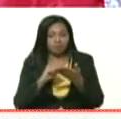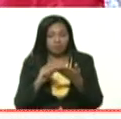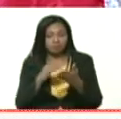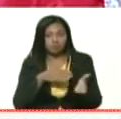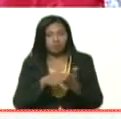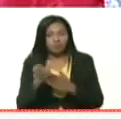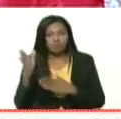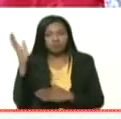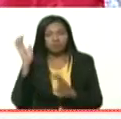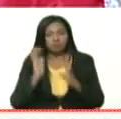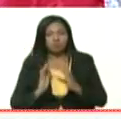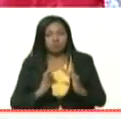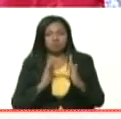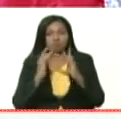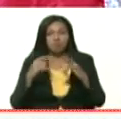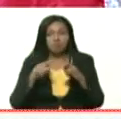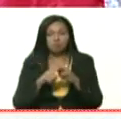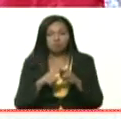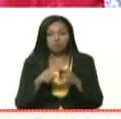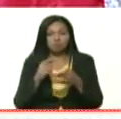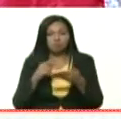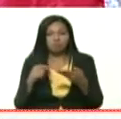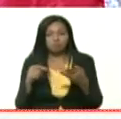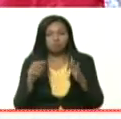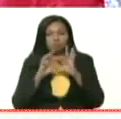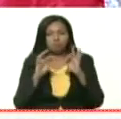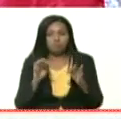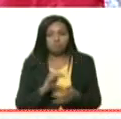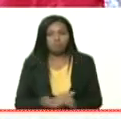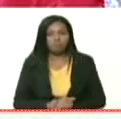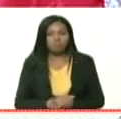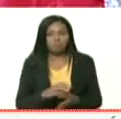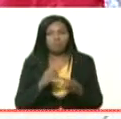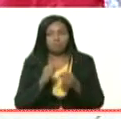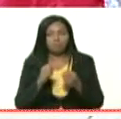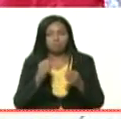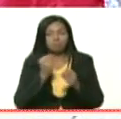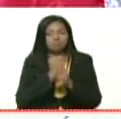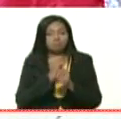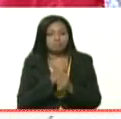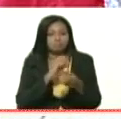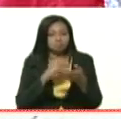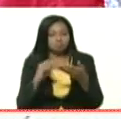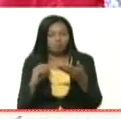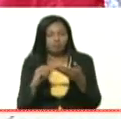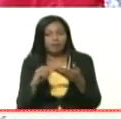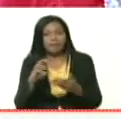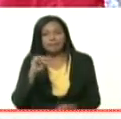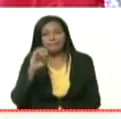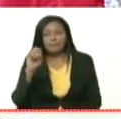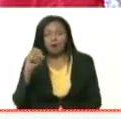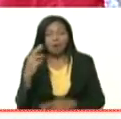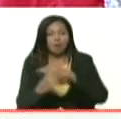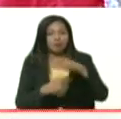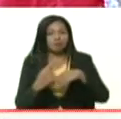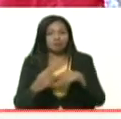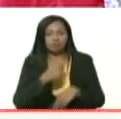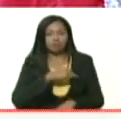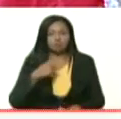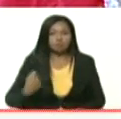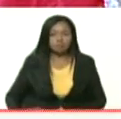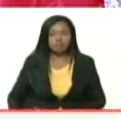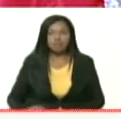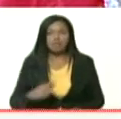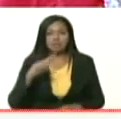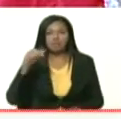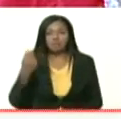el conocimiento, la dialéctica, y los tomos de las obras completas de Mao Zedong y la Revolución China. Y